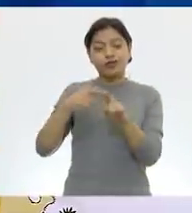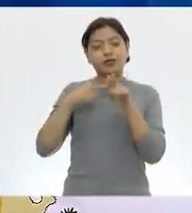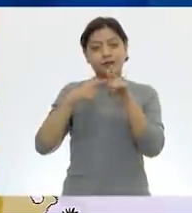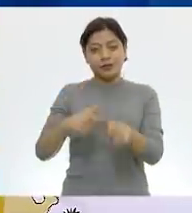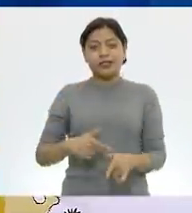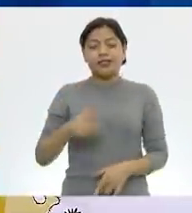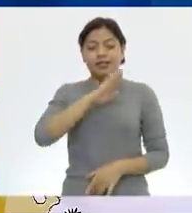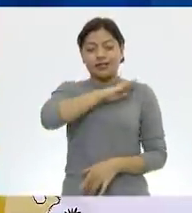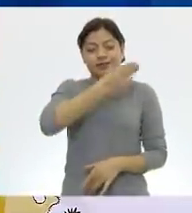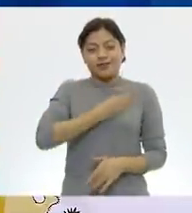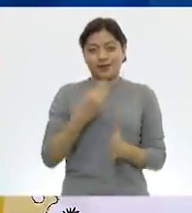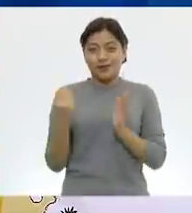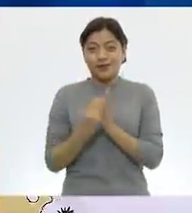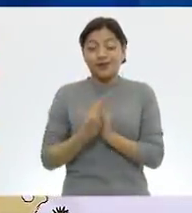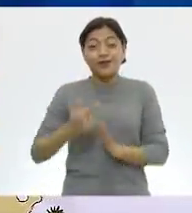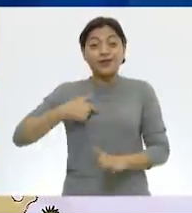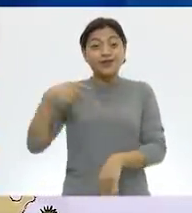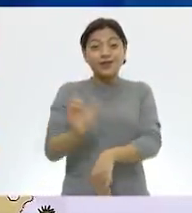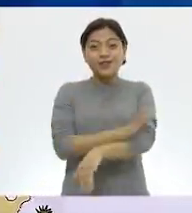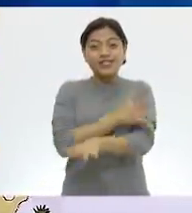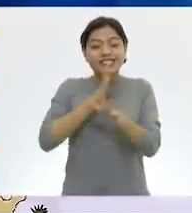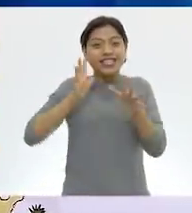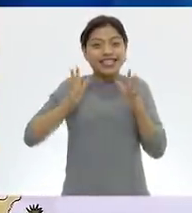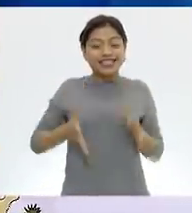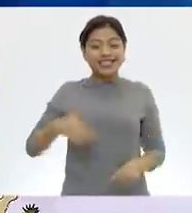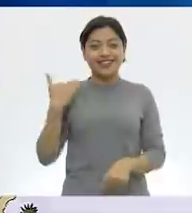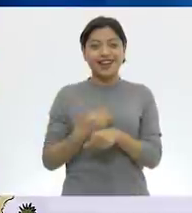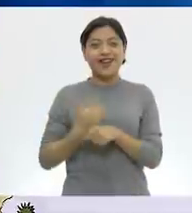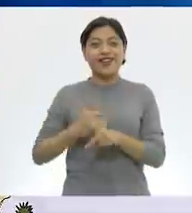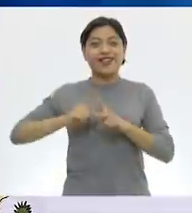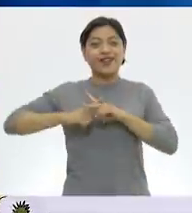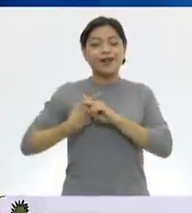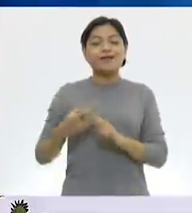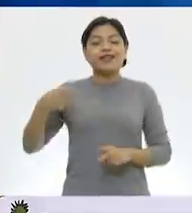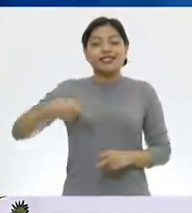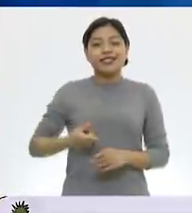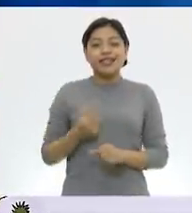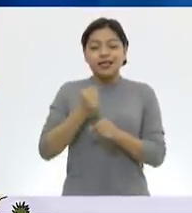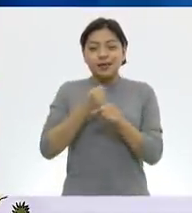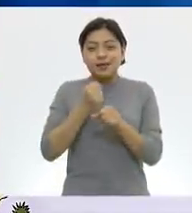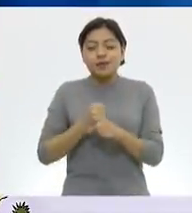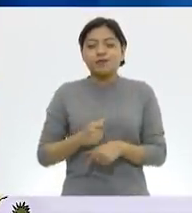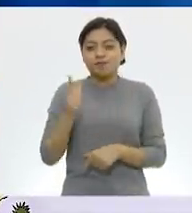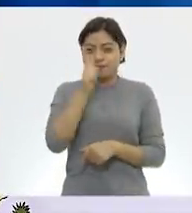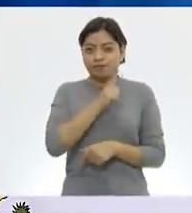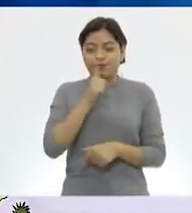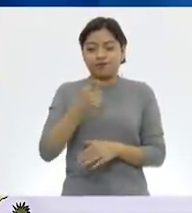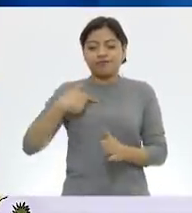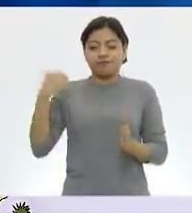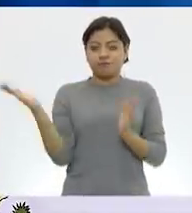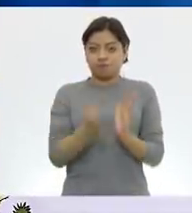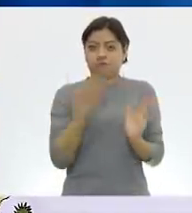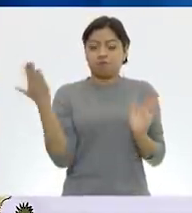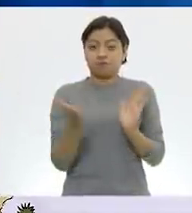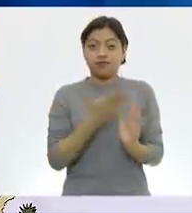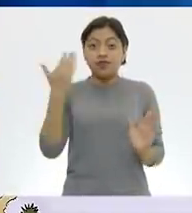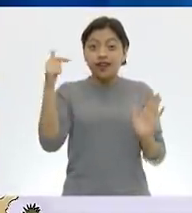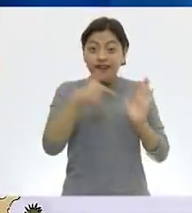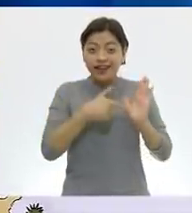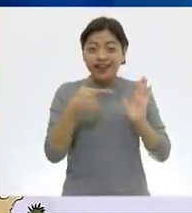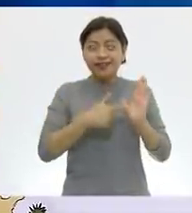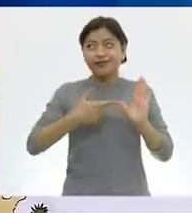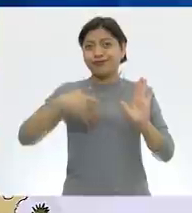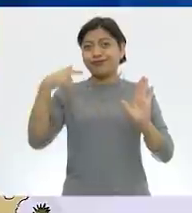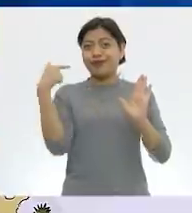Español. Y yo ya estoy muy emocionada por comenzar esta práctica social del lenguaje. Estuve hojeando mi libro de texto y vi algo